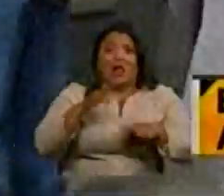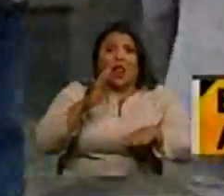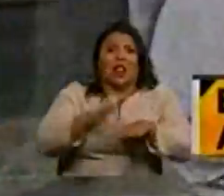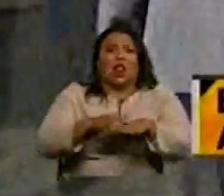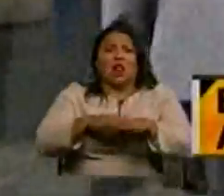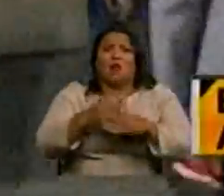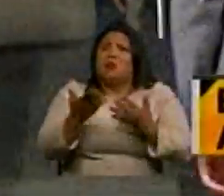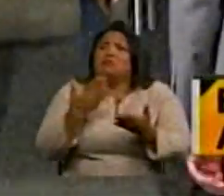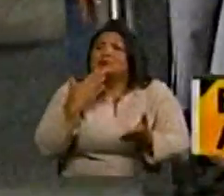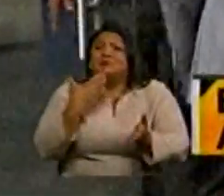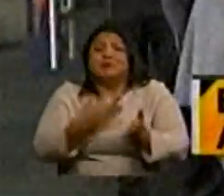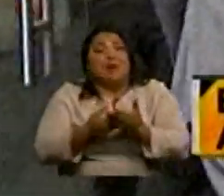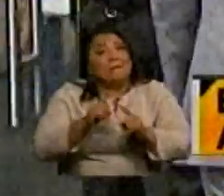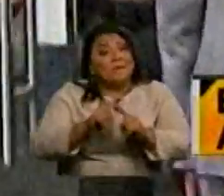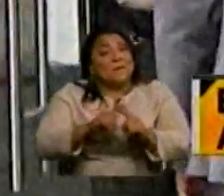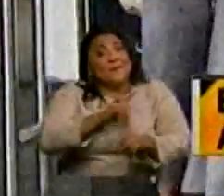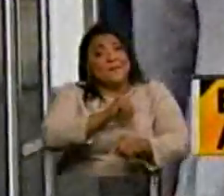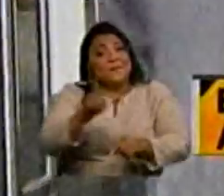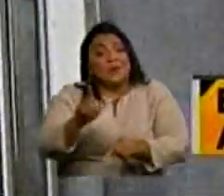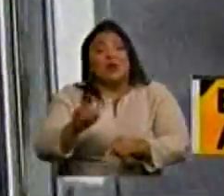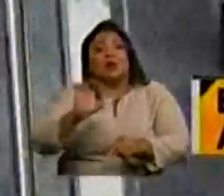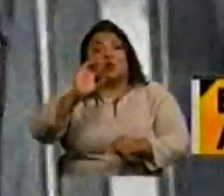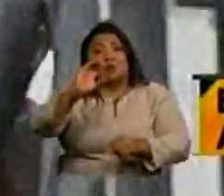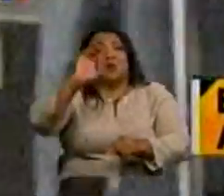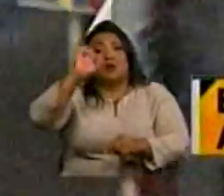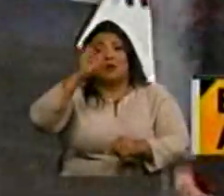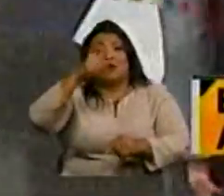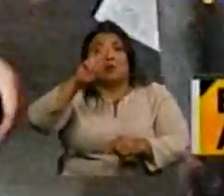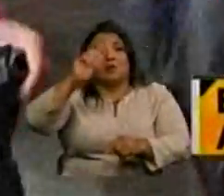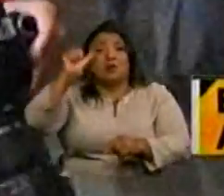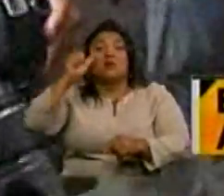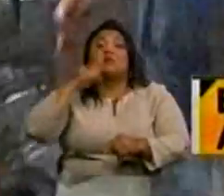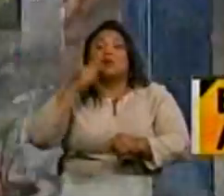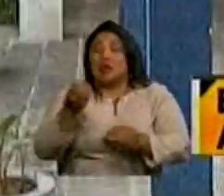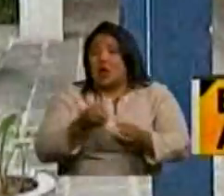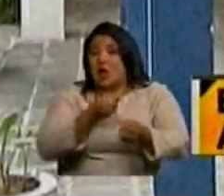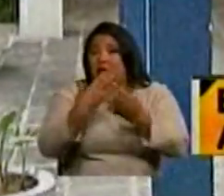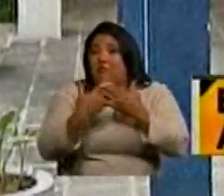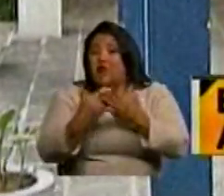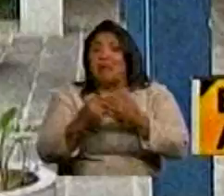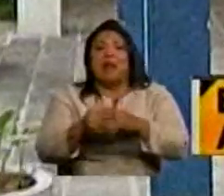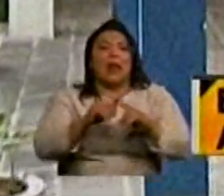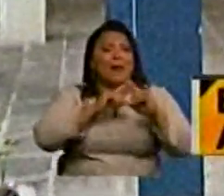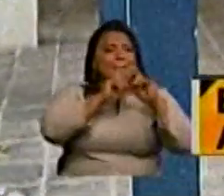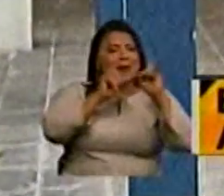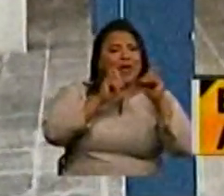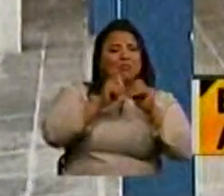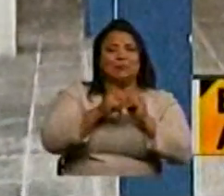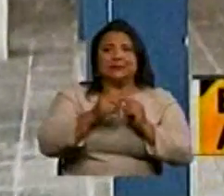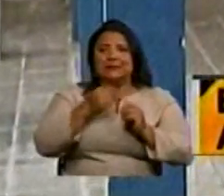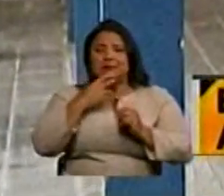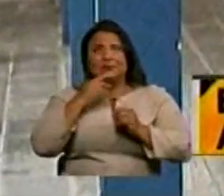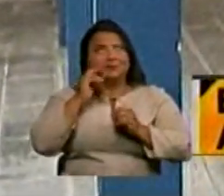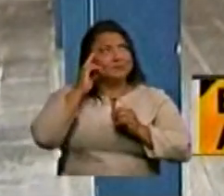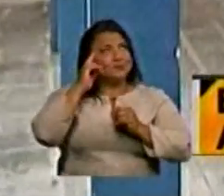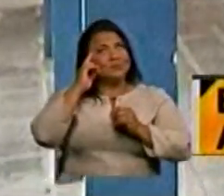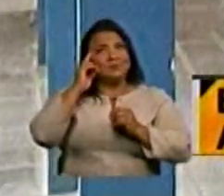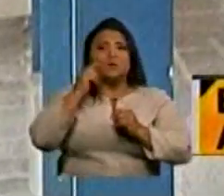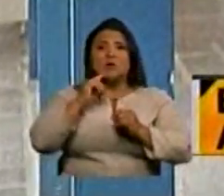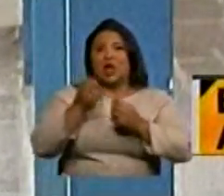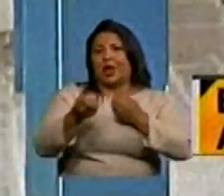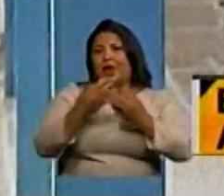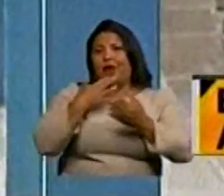tienen fundamento. Por su parte, César Montúfar afirmó que el procurador evadió las preguntas claves que tendrían que ver con el papel que